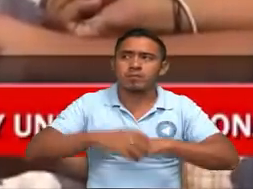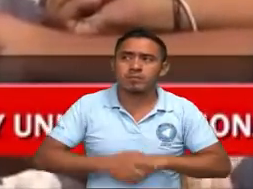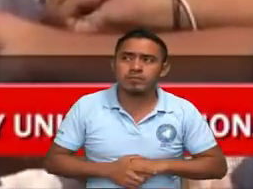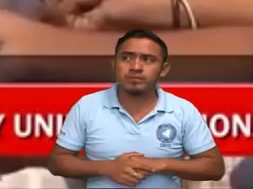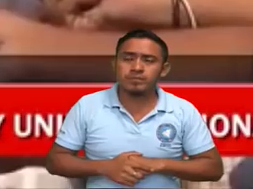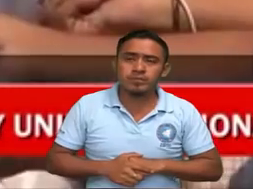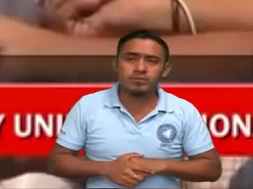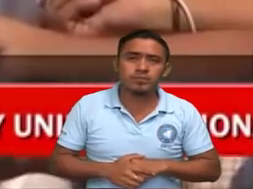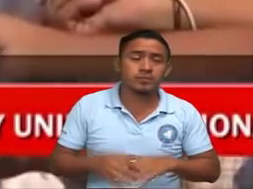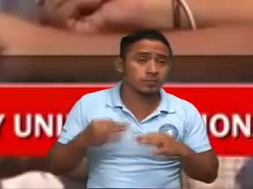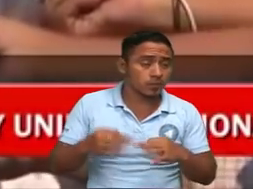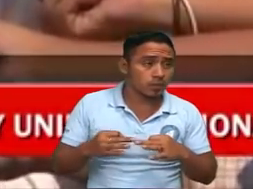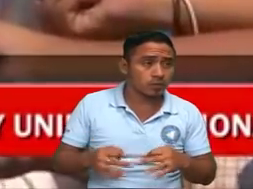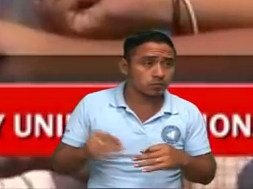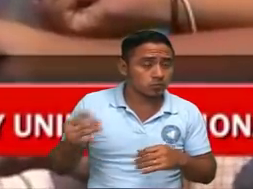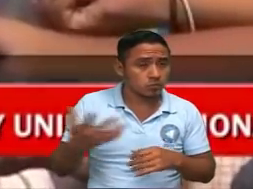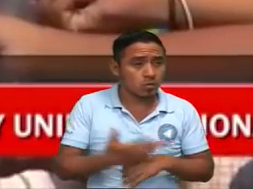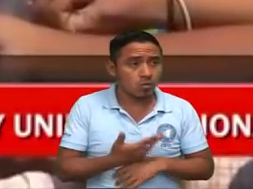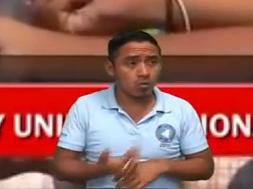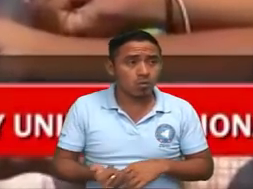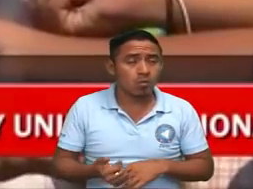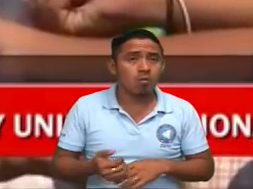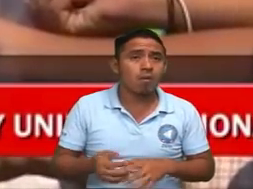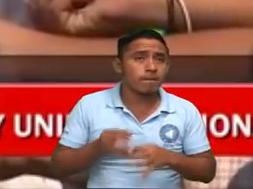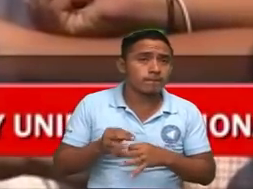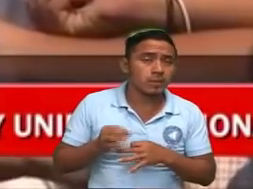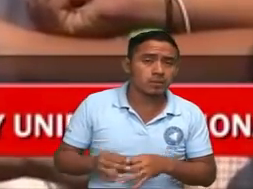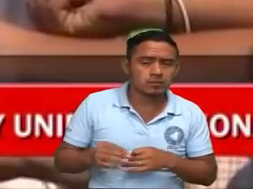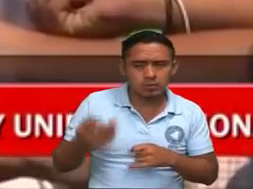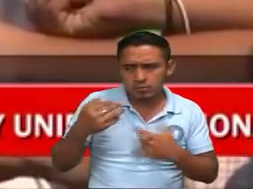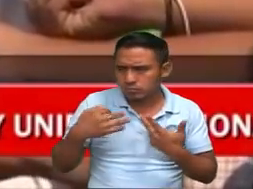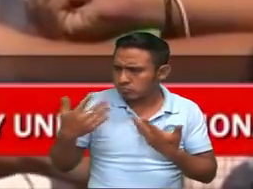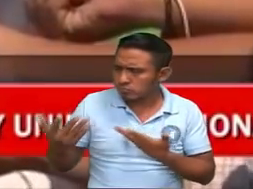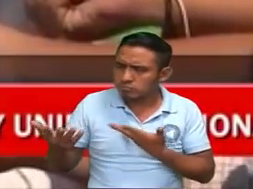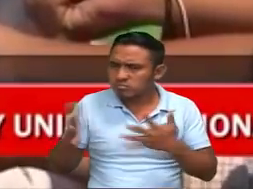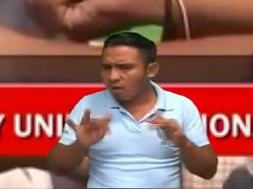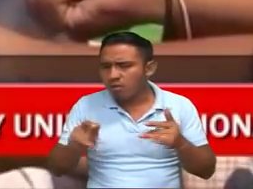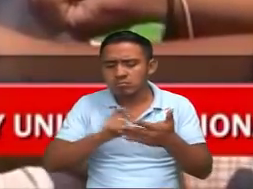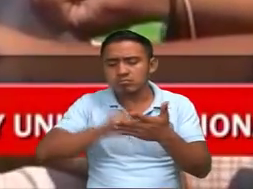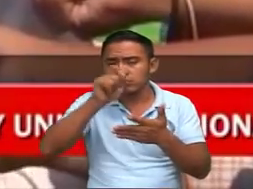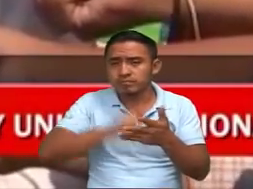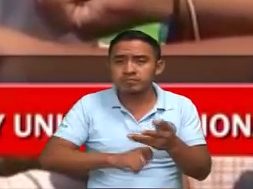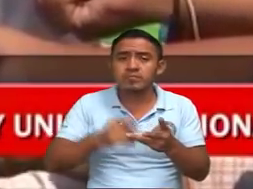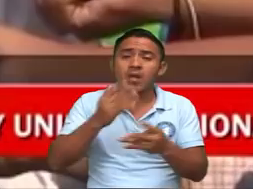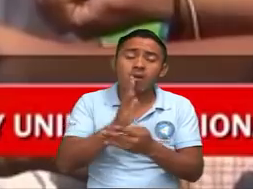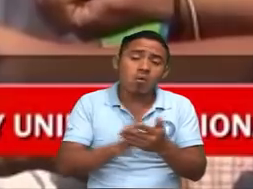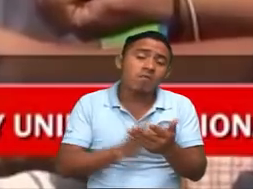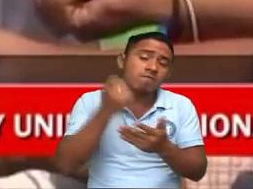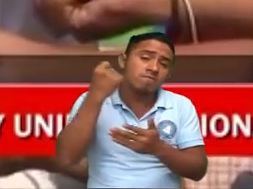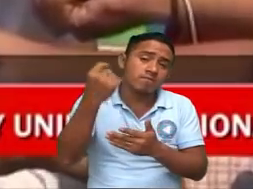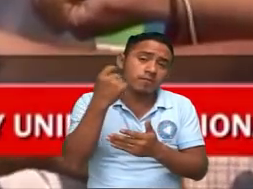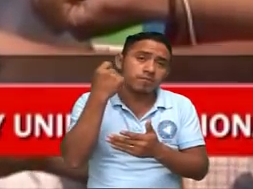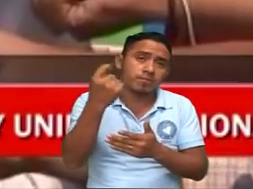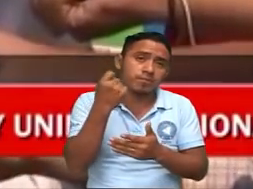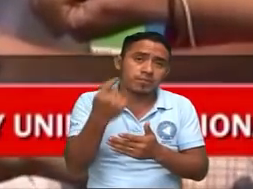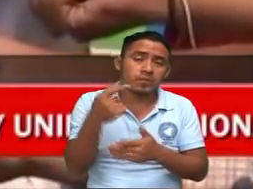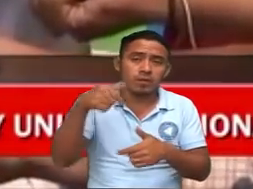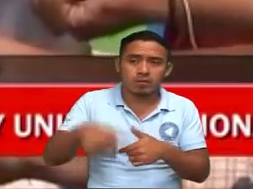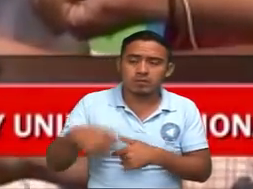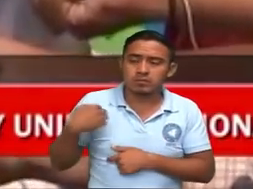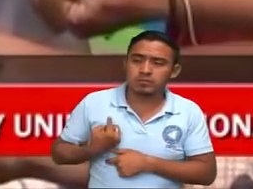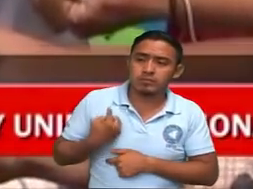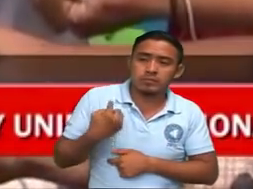también son los puntos de agenda, parte de los cuales ya hemos aprobado y otros que están pendientes de discusión, y por eso